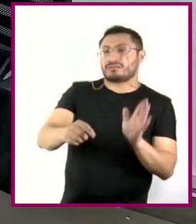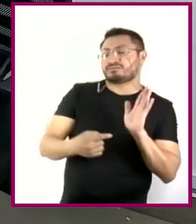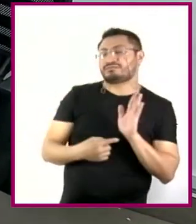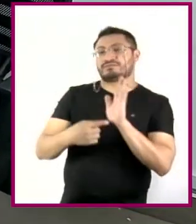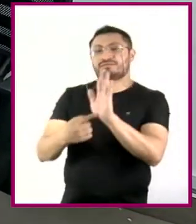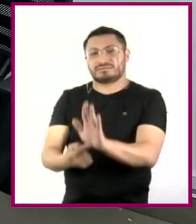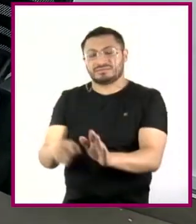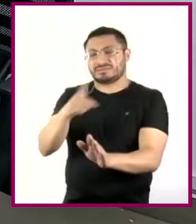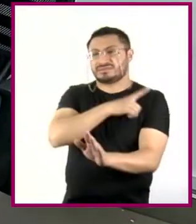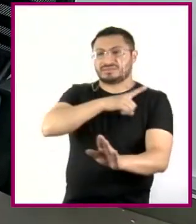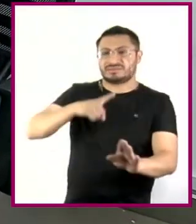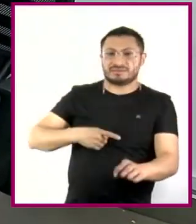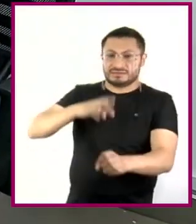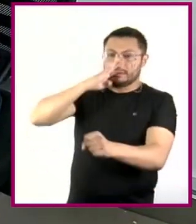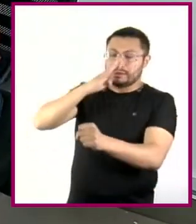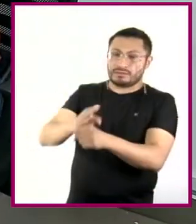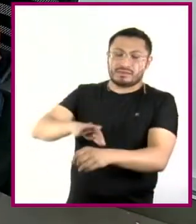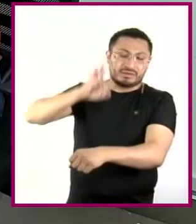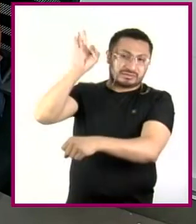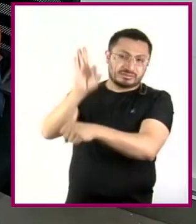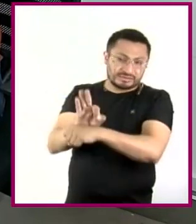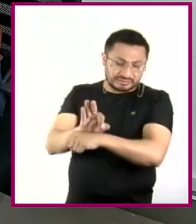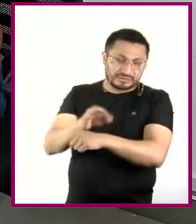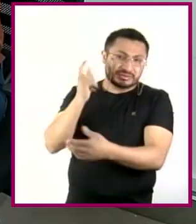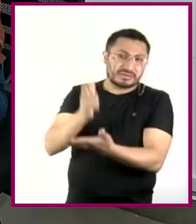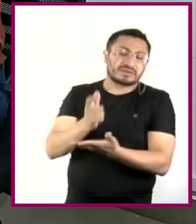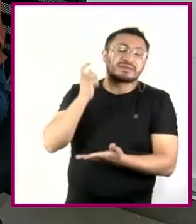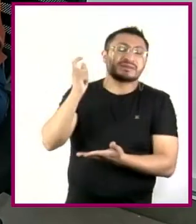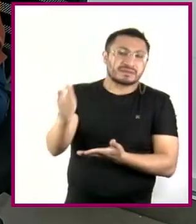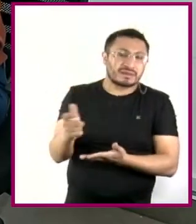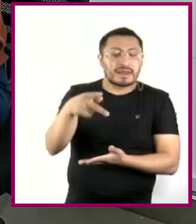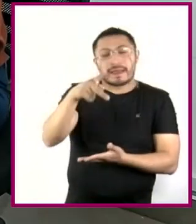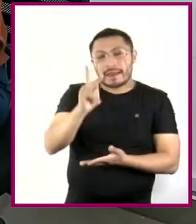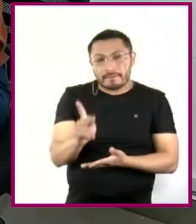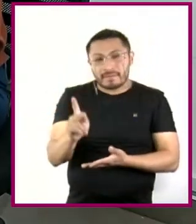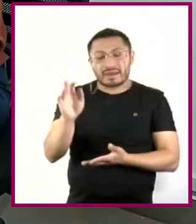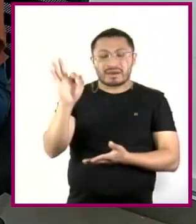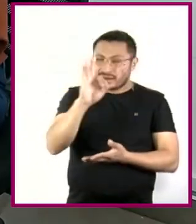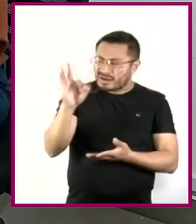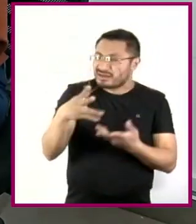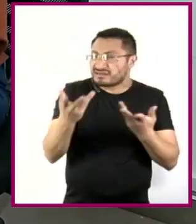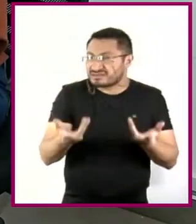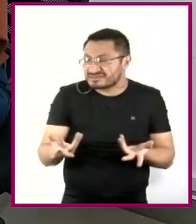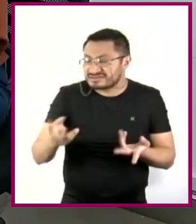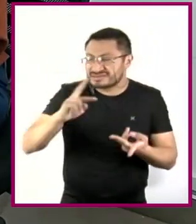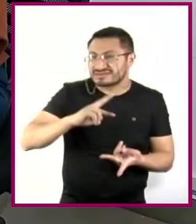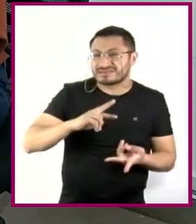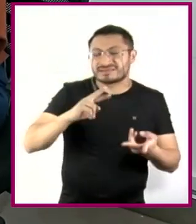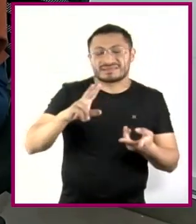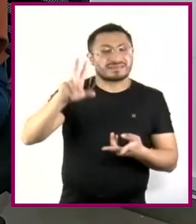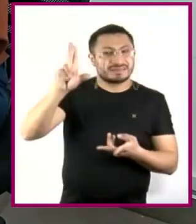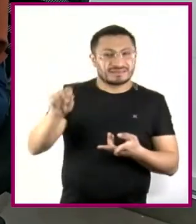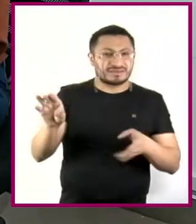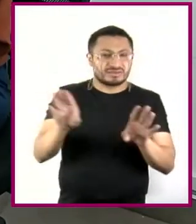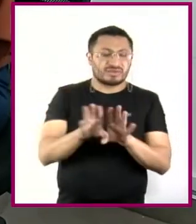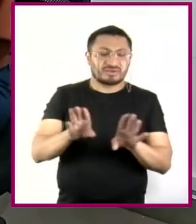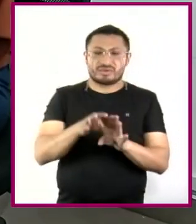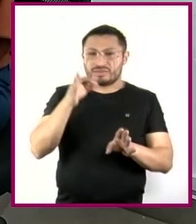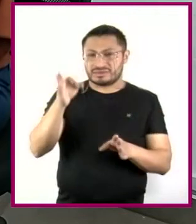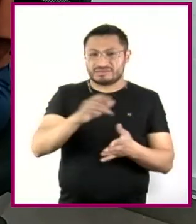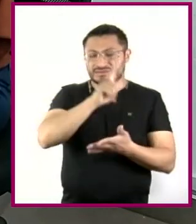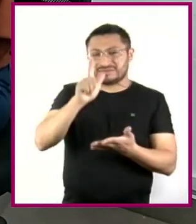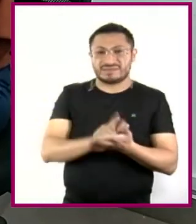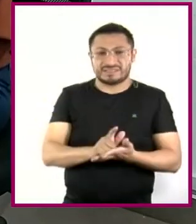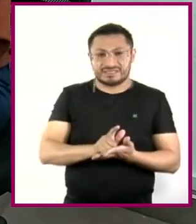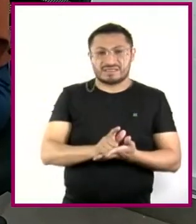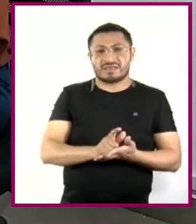el daño ocasionado, así como de prevenirlo. Pero, ¿podría darse el caso de que, en lugar de asumir el principio el que